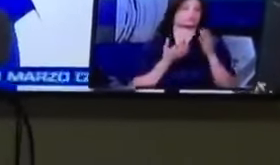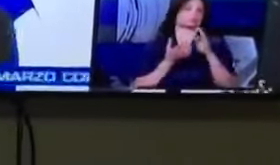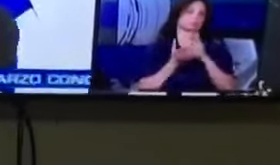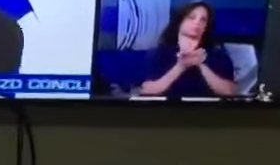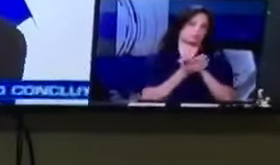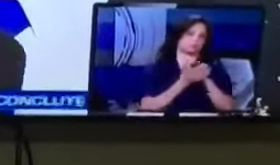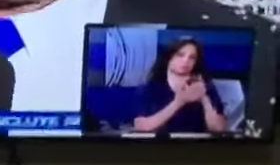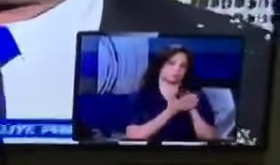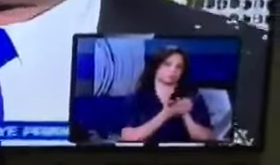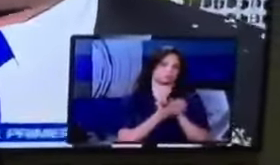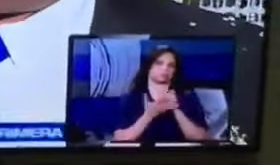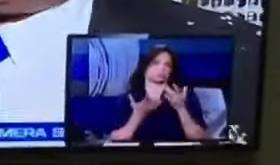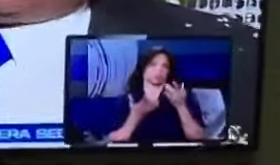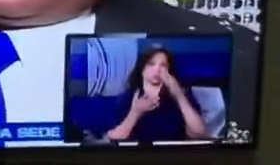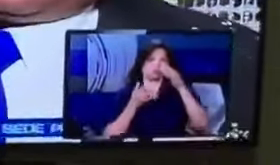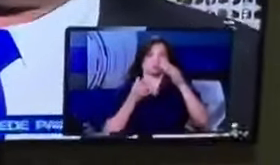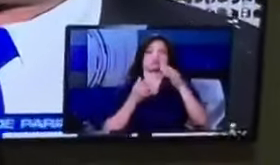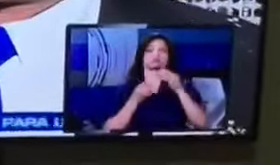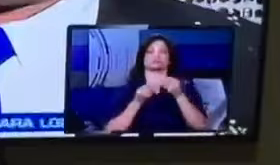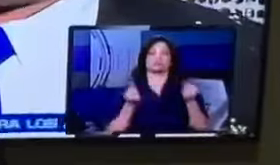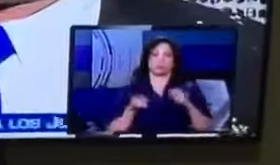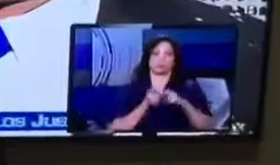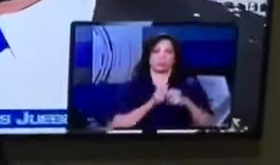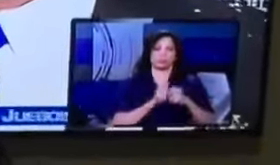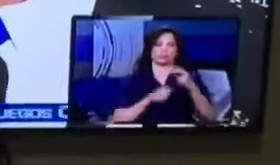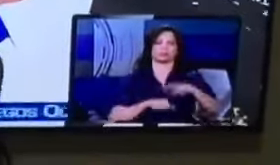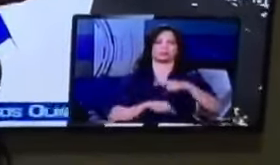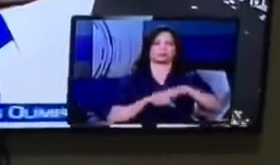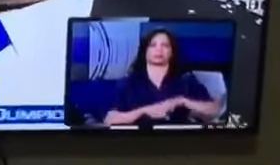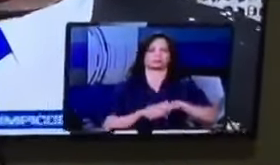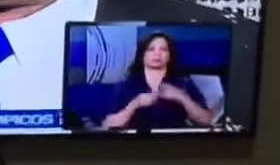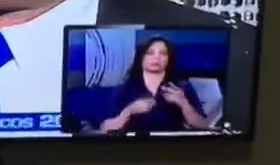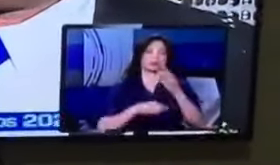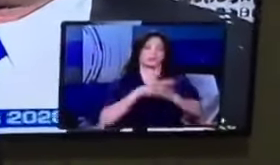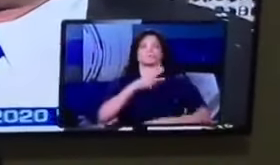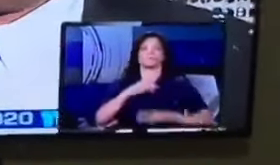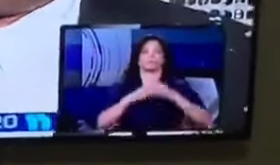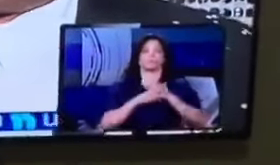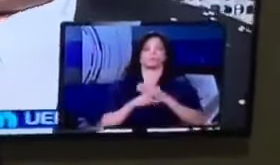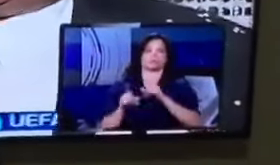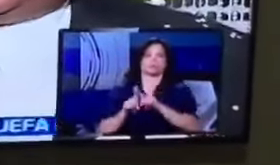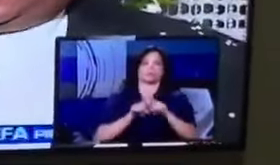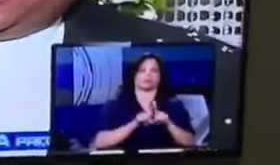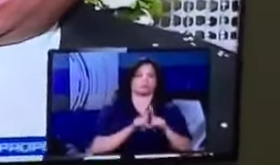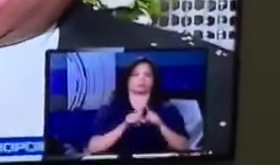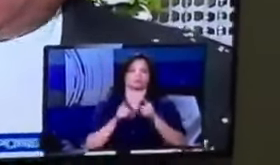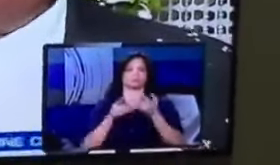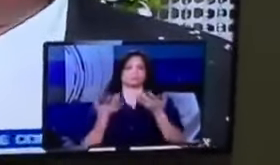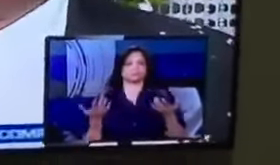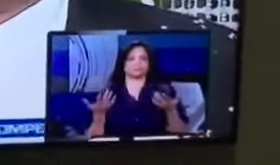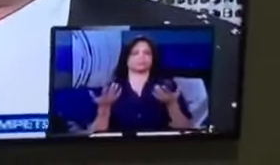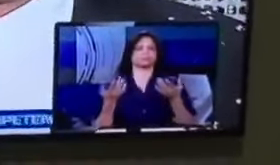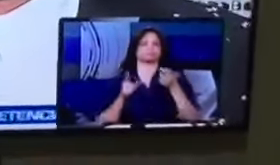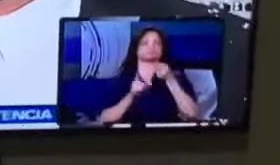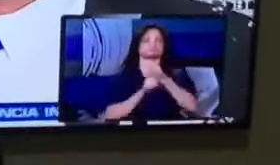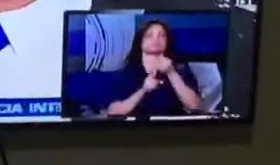esposas. Porque es la solución para esta problemática a nivel nacional, mundialmente también, que afecta no